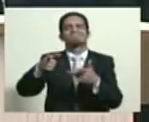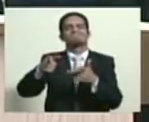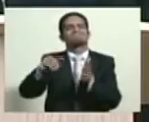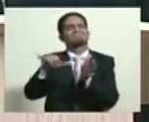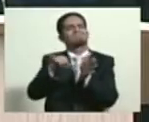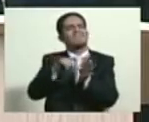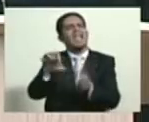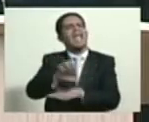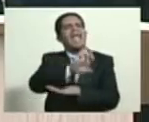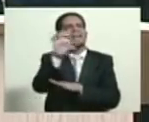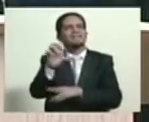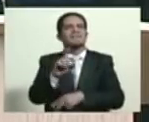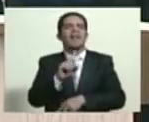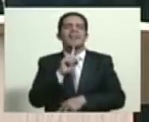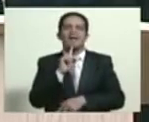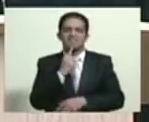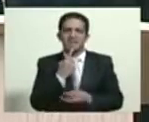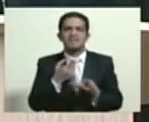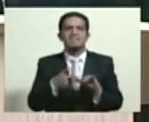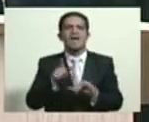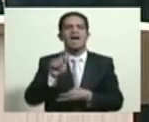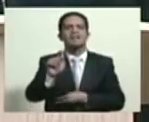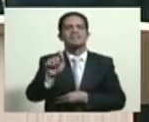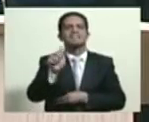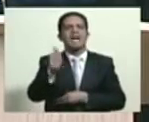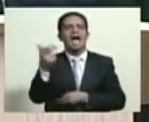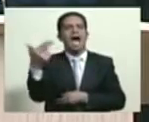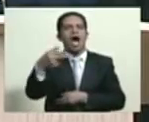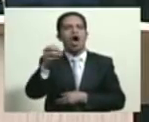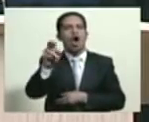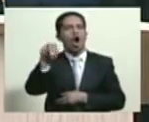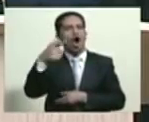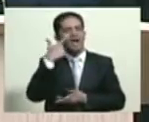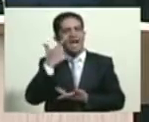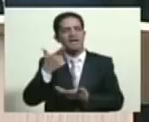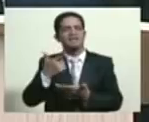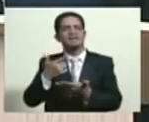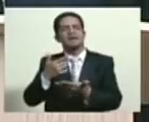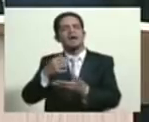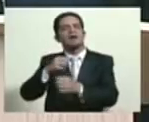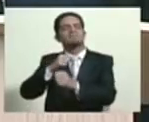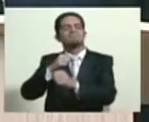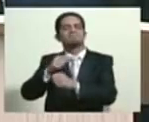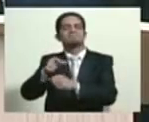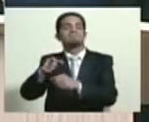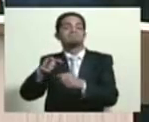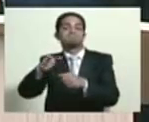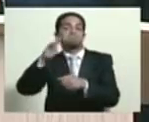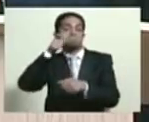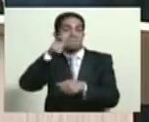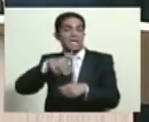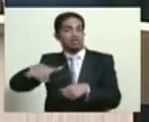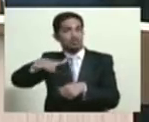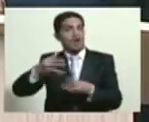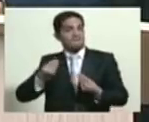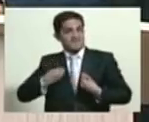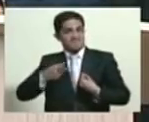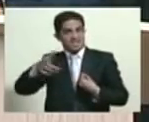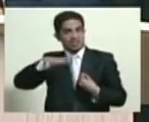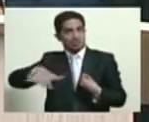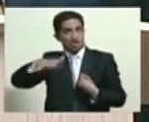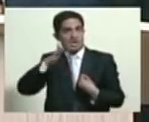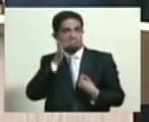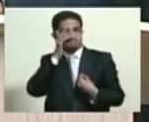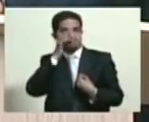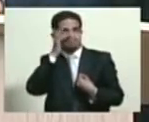en La Trinidad, en La Taona, en terrazas de Club Hípico, que se quedaron varios días más sin luz, cuando el resto de la